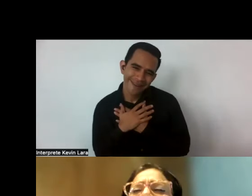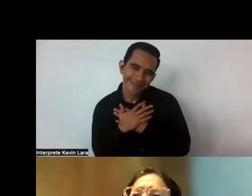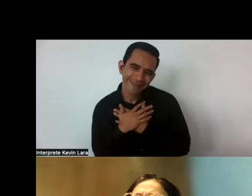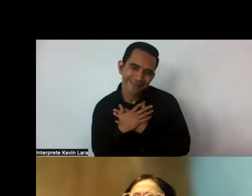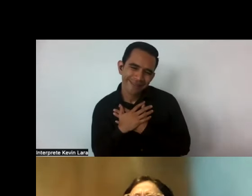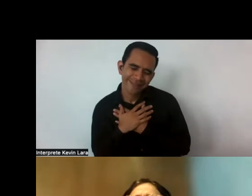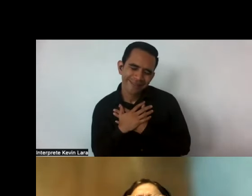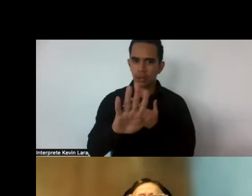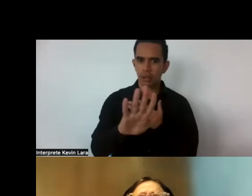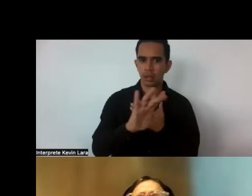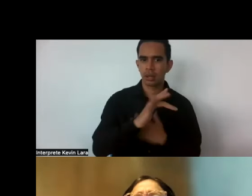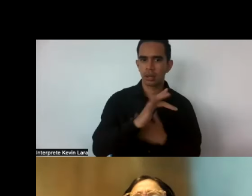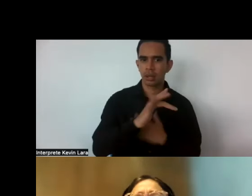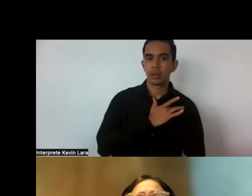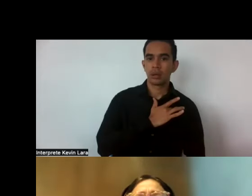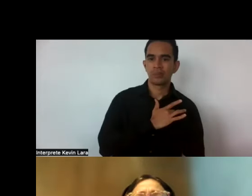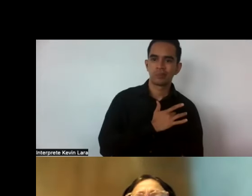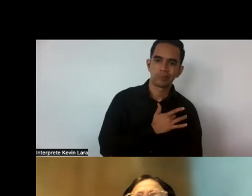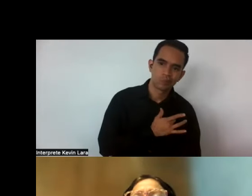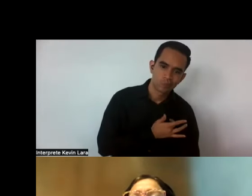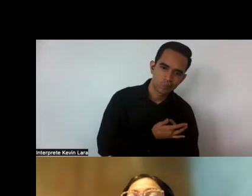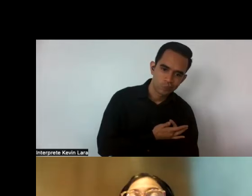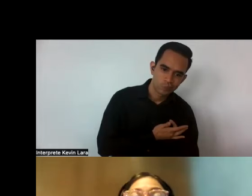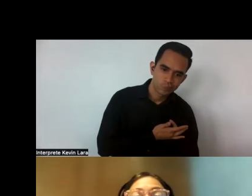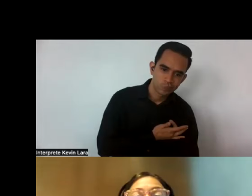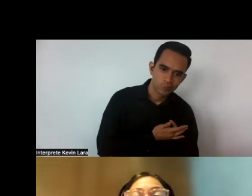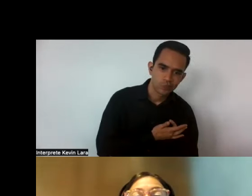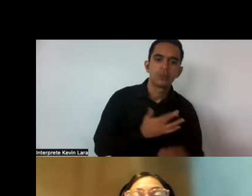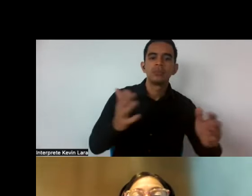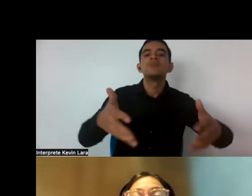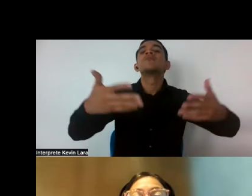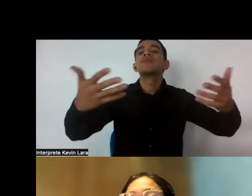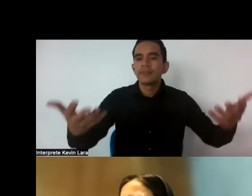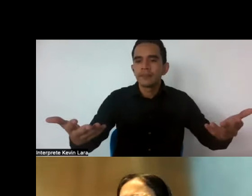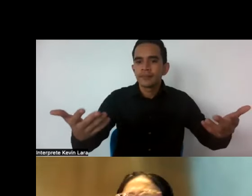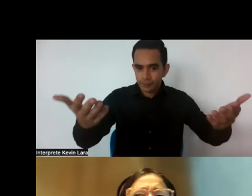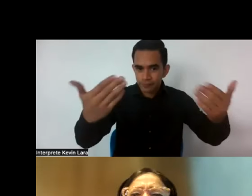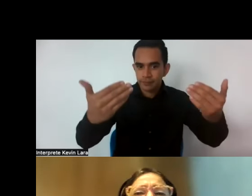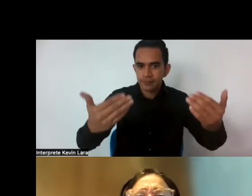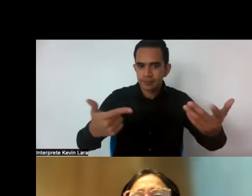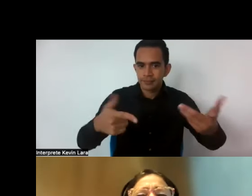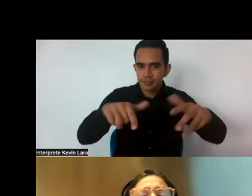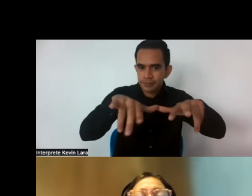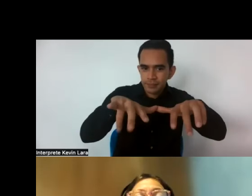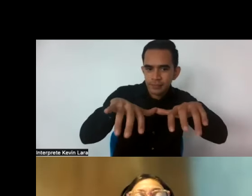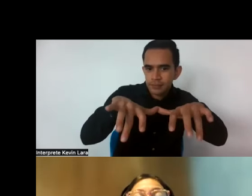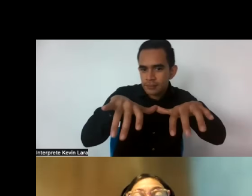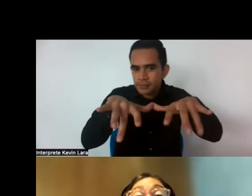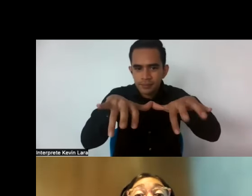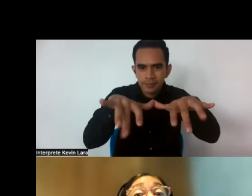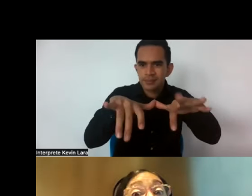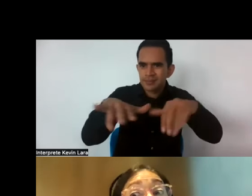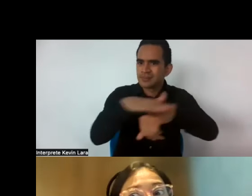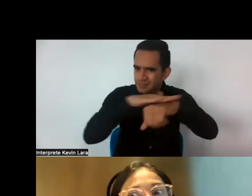interesante, tristeza. ¿Qué más? Escríbanlo, abran sus